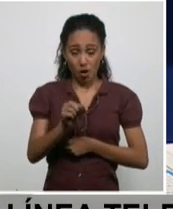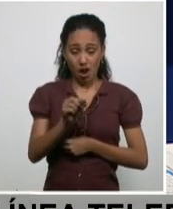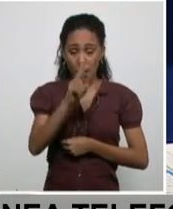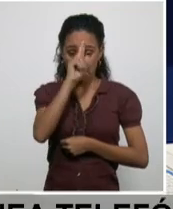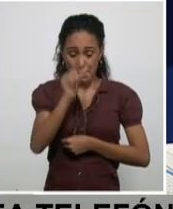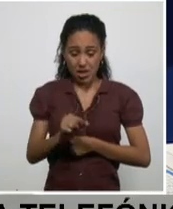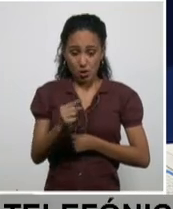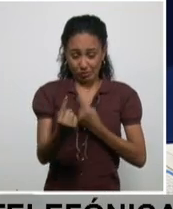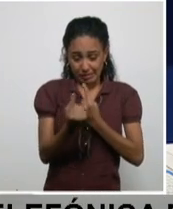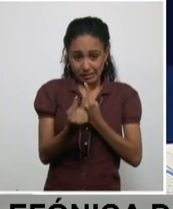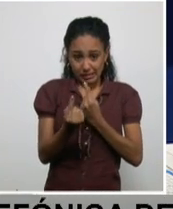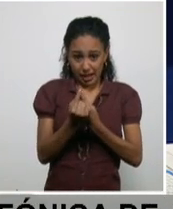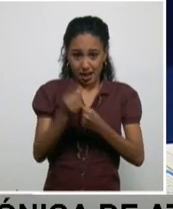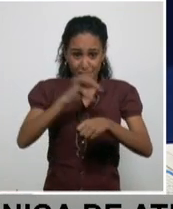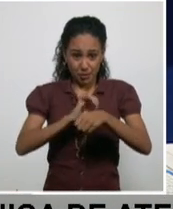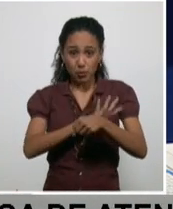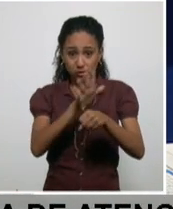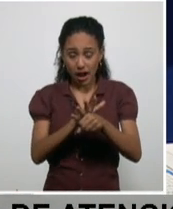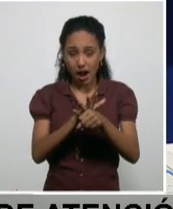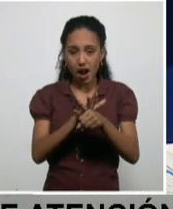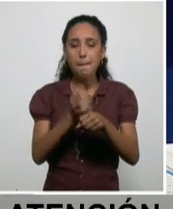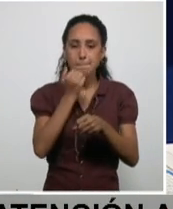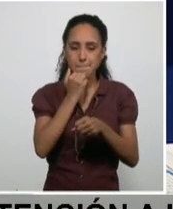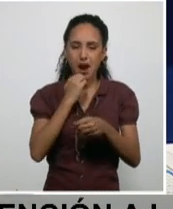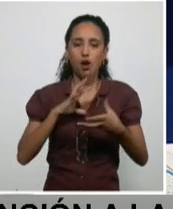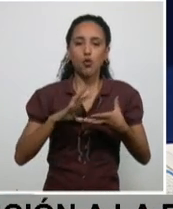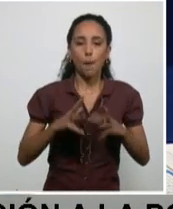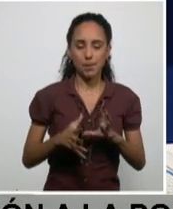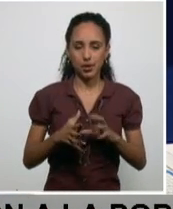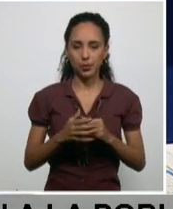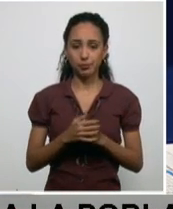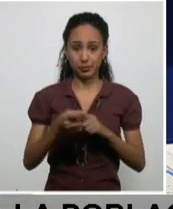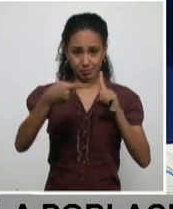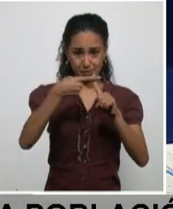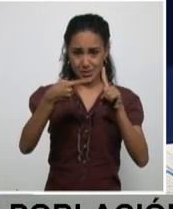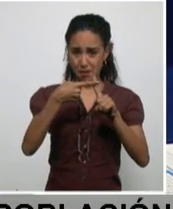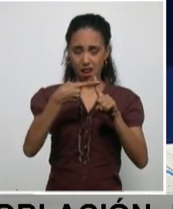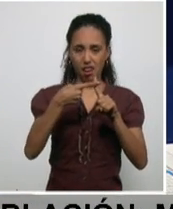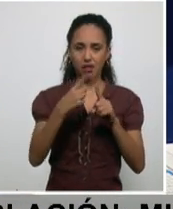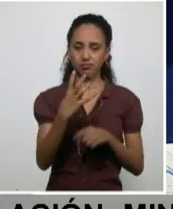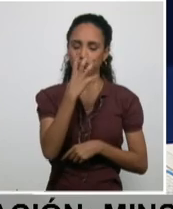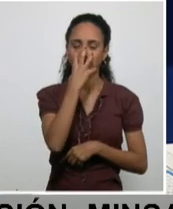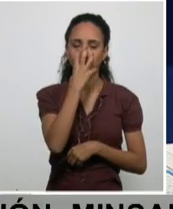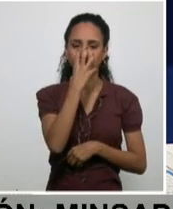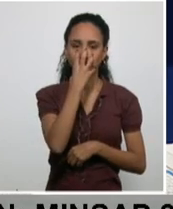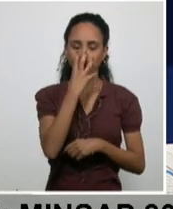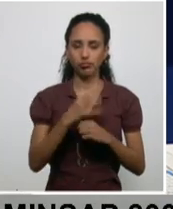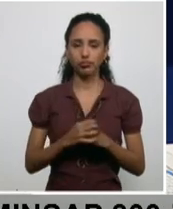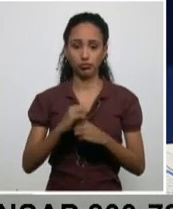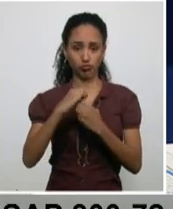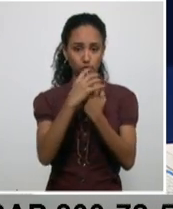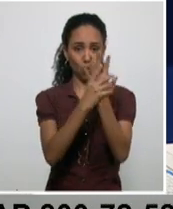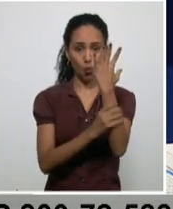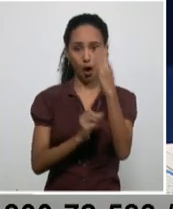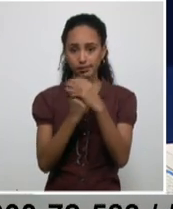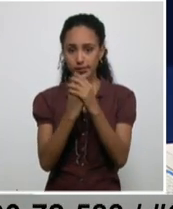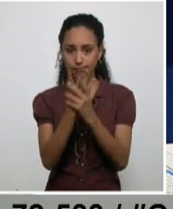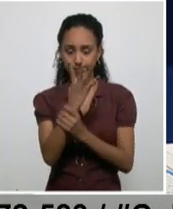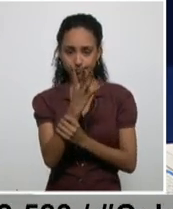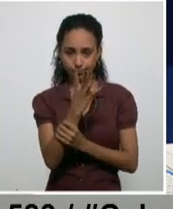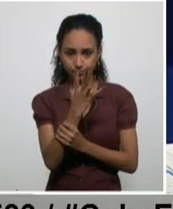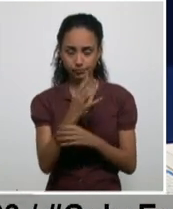menos complejo. Hay elementos básicos, el nasobuco. Los guantes en determinadas